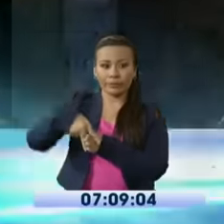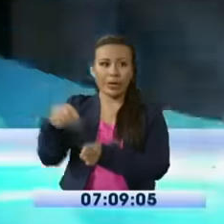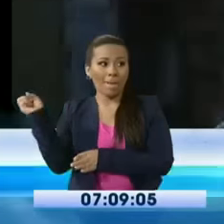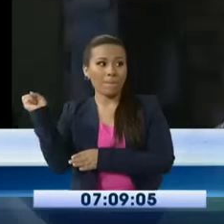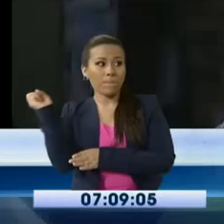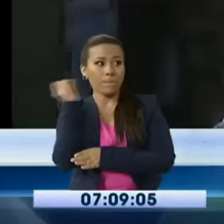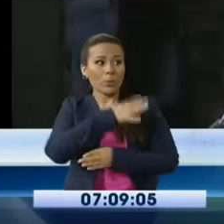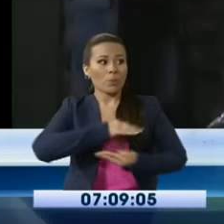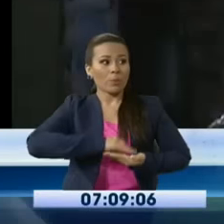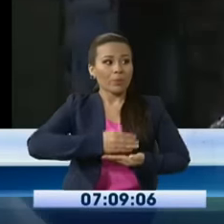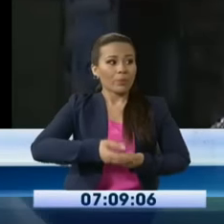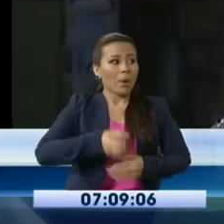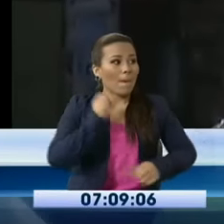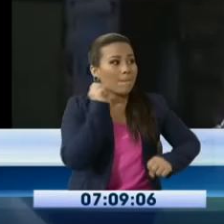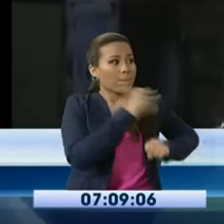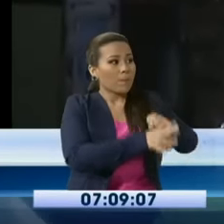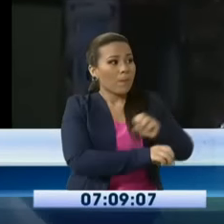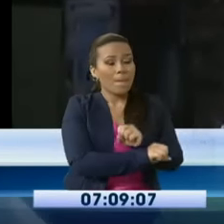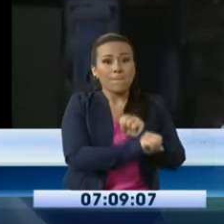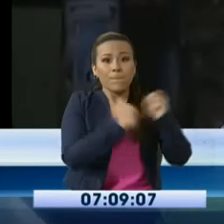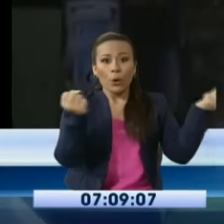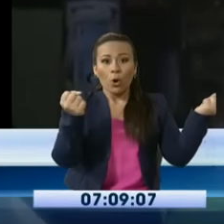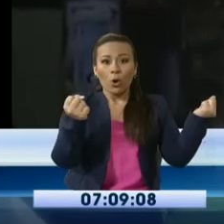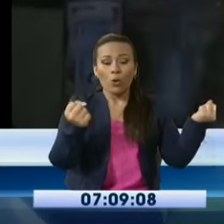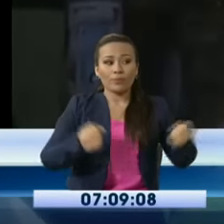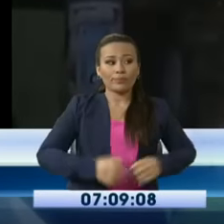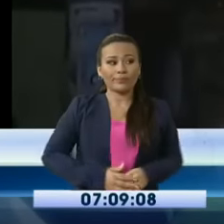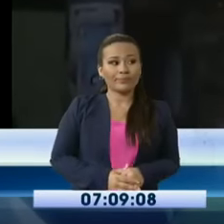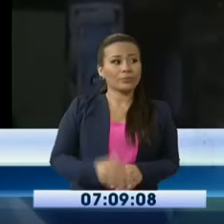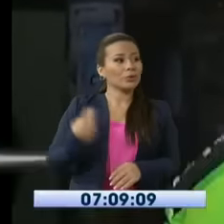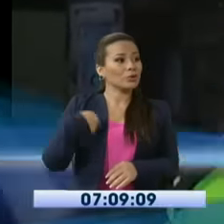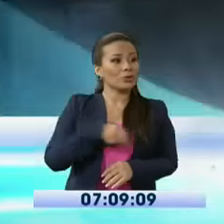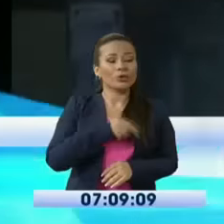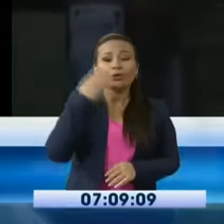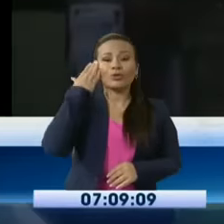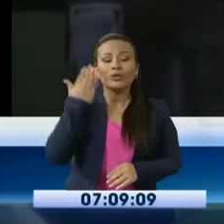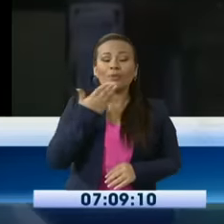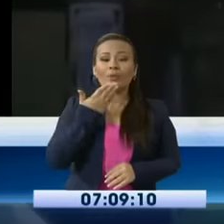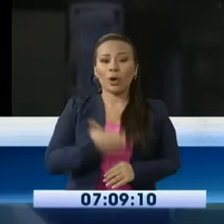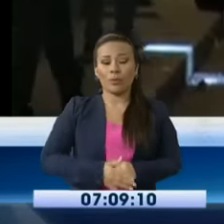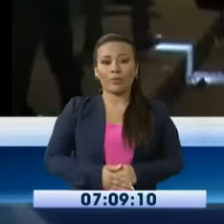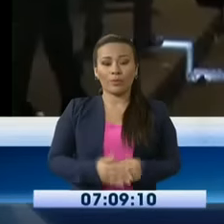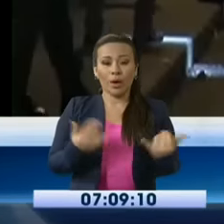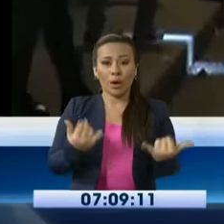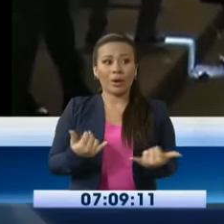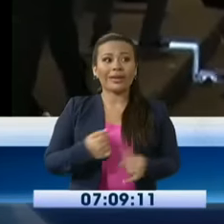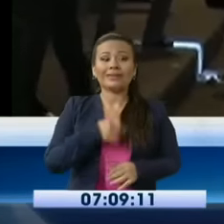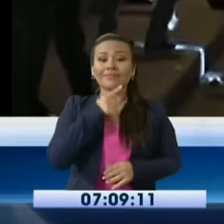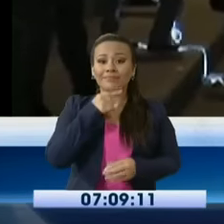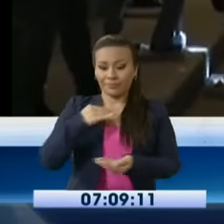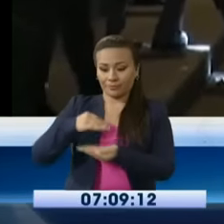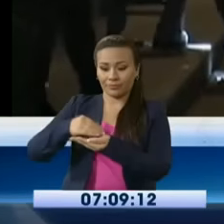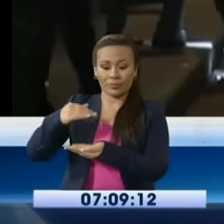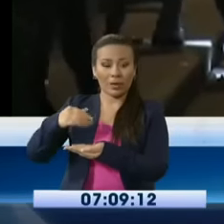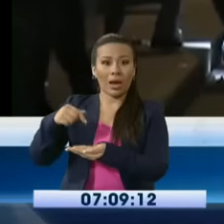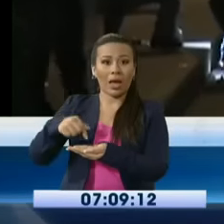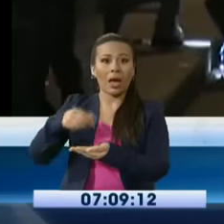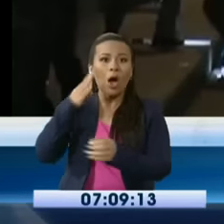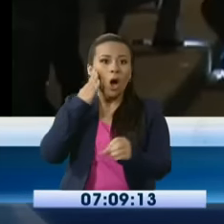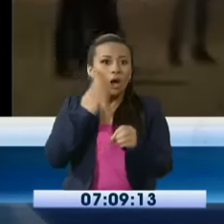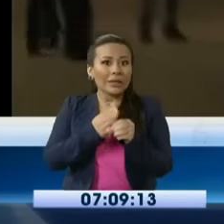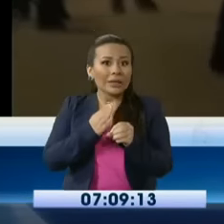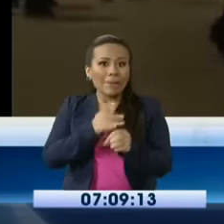artefacto supuestamente explosivo. No sabemos las características aún. El artefacto tendría como objetivo hacer daño